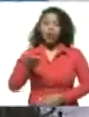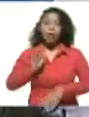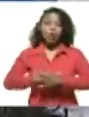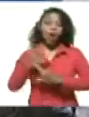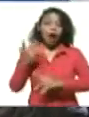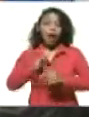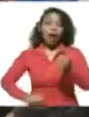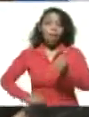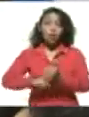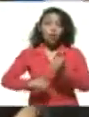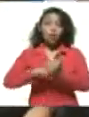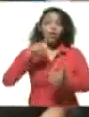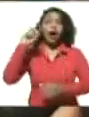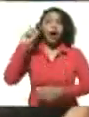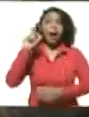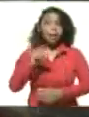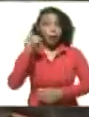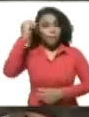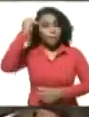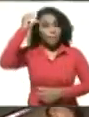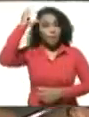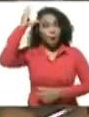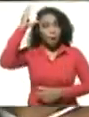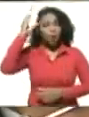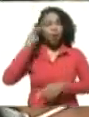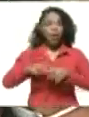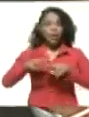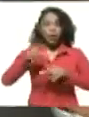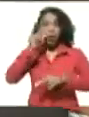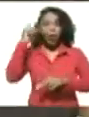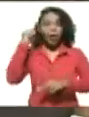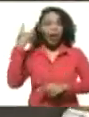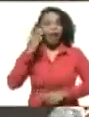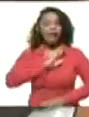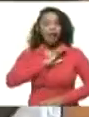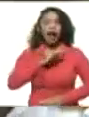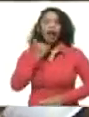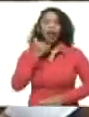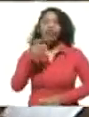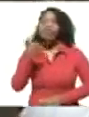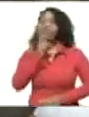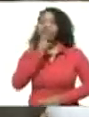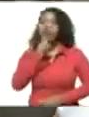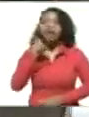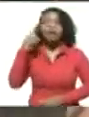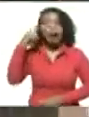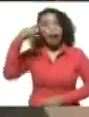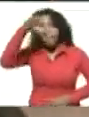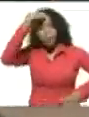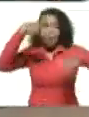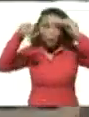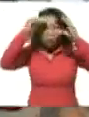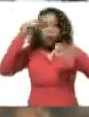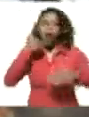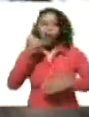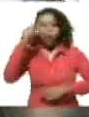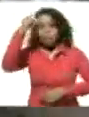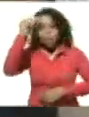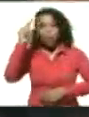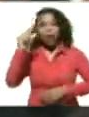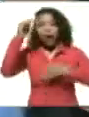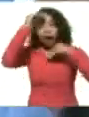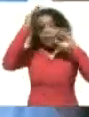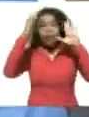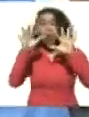reforzando también las capacidades de los niños que puedan tener alguna dificultad de aprendizaje y aquí están una una atención